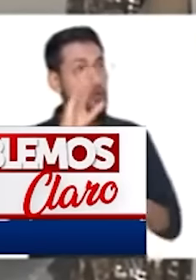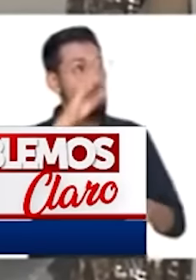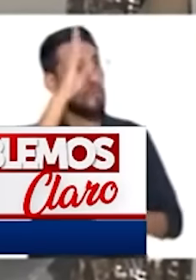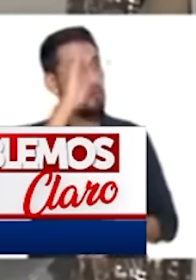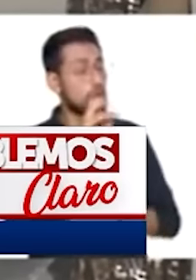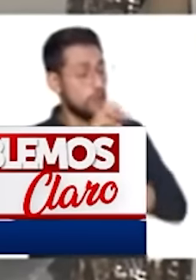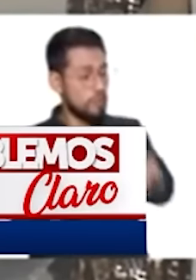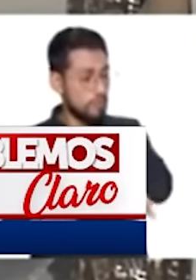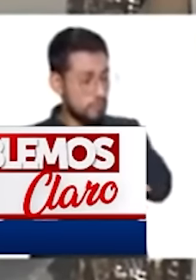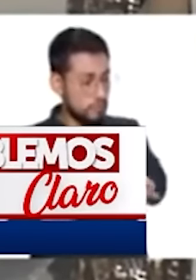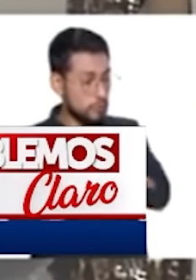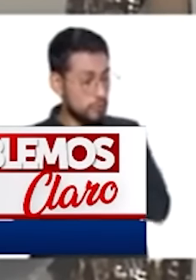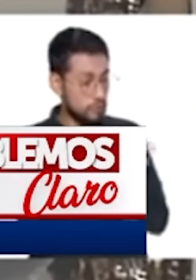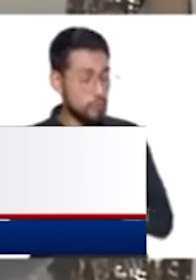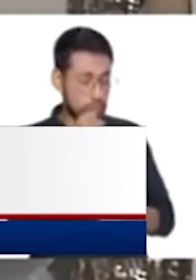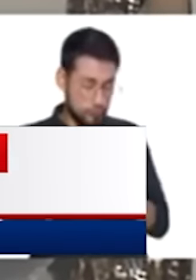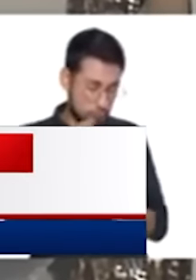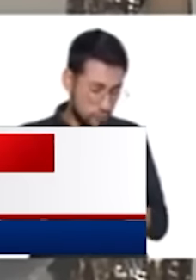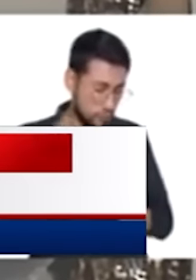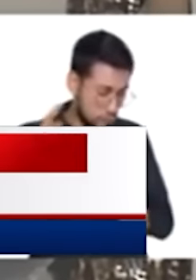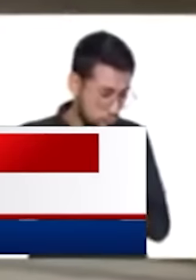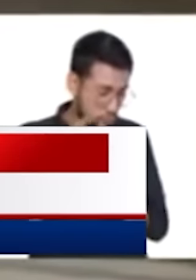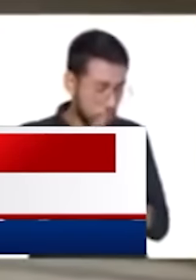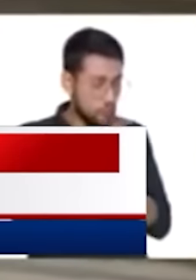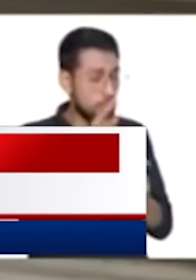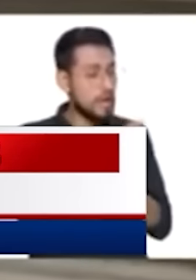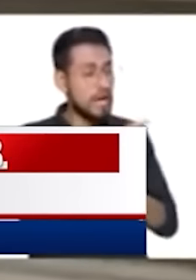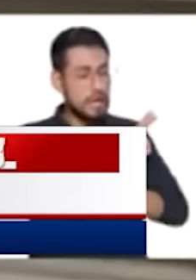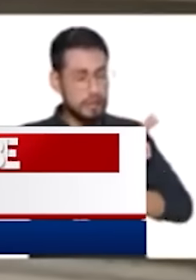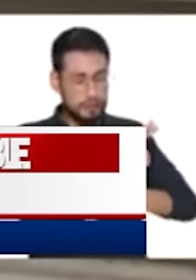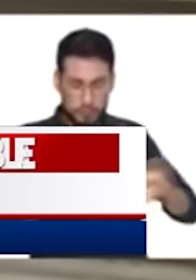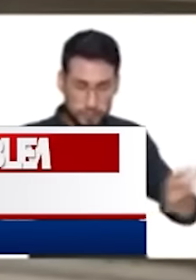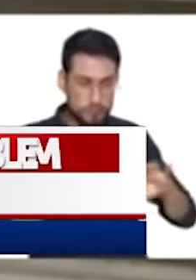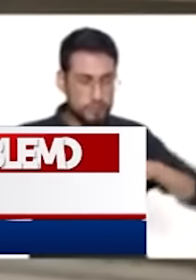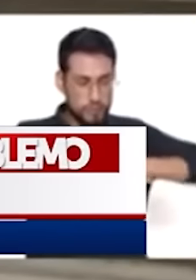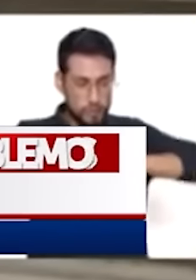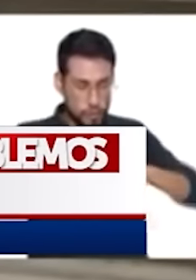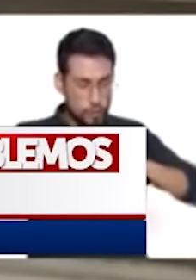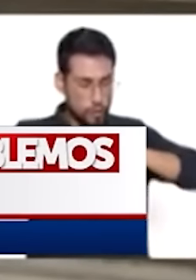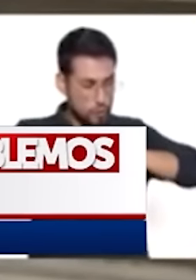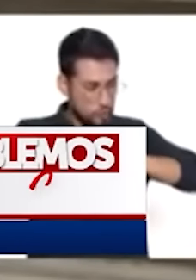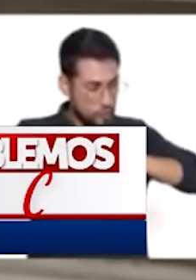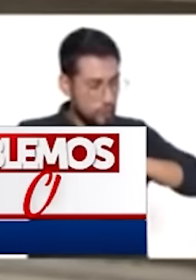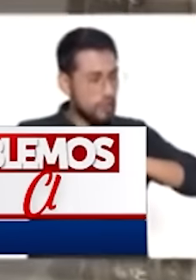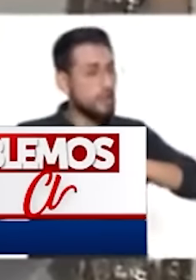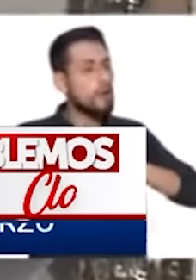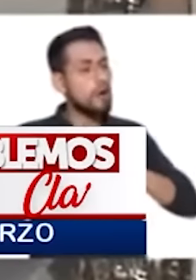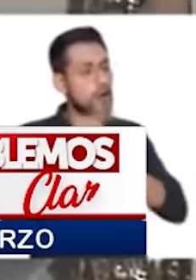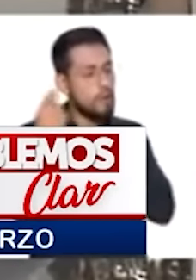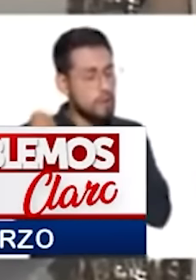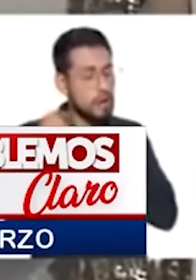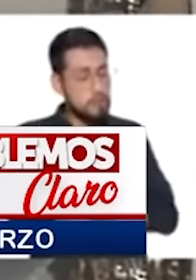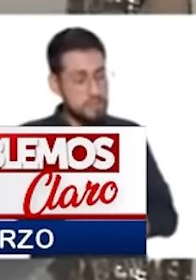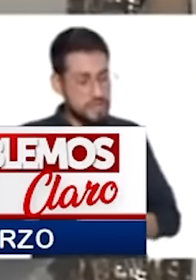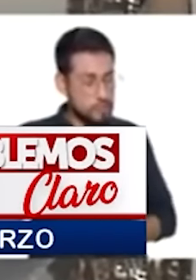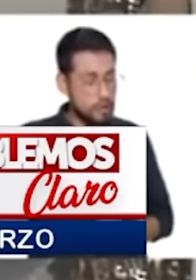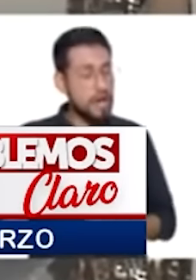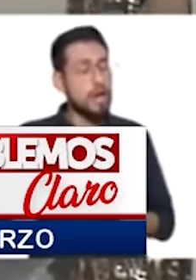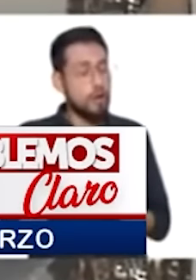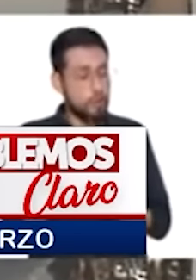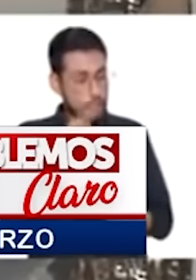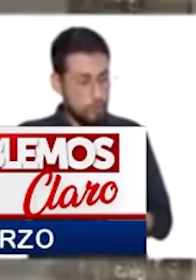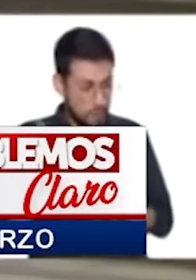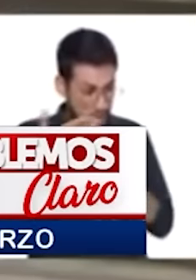por Dios y la patria desempeñar Leal y fielmente sin cometer actos de corrupción el cargo de ministra de